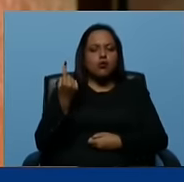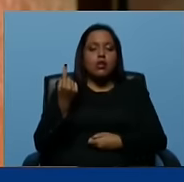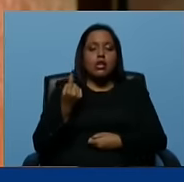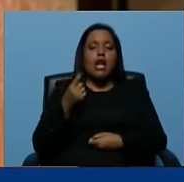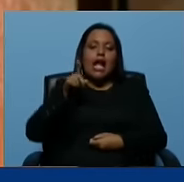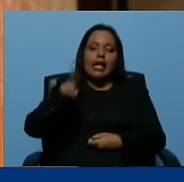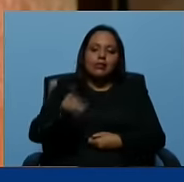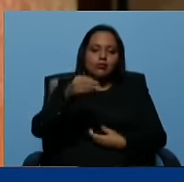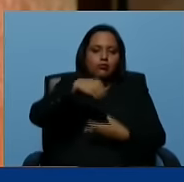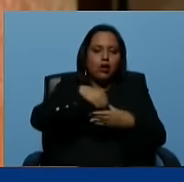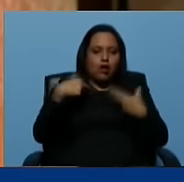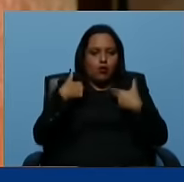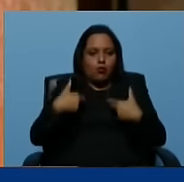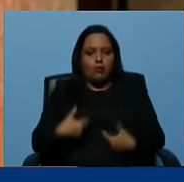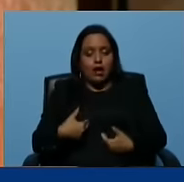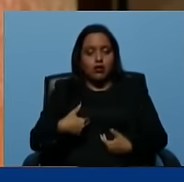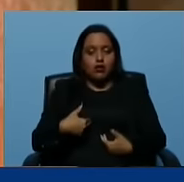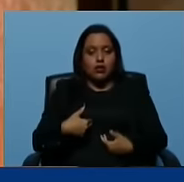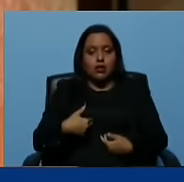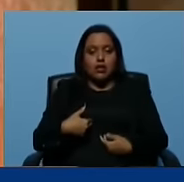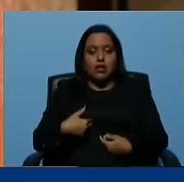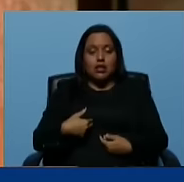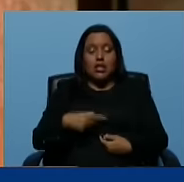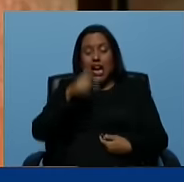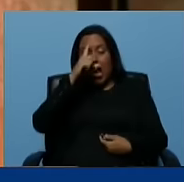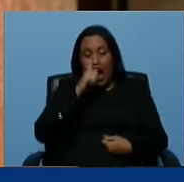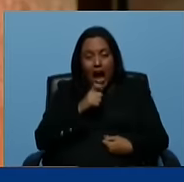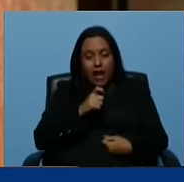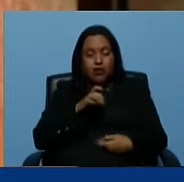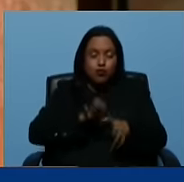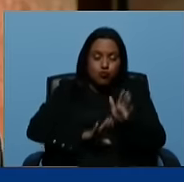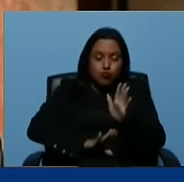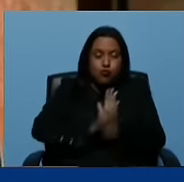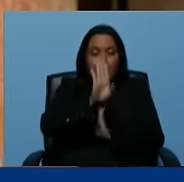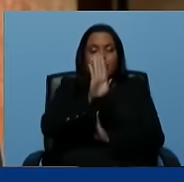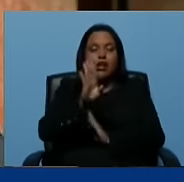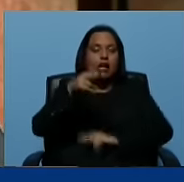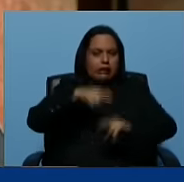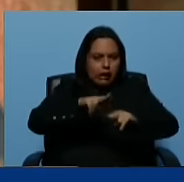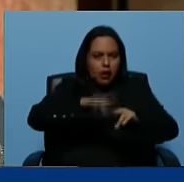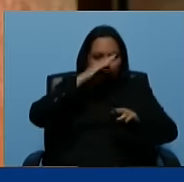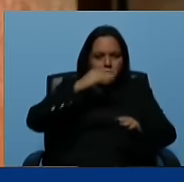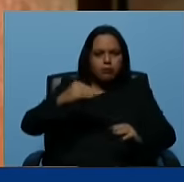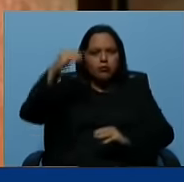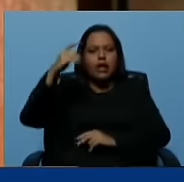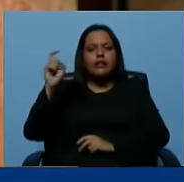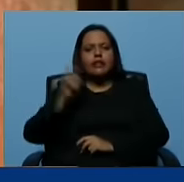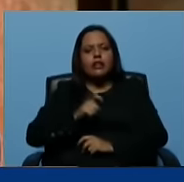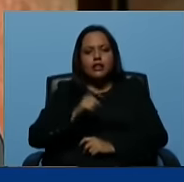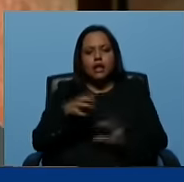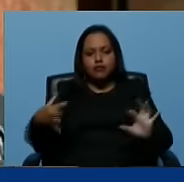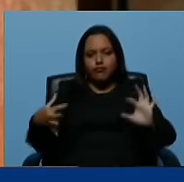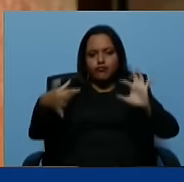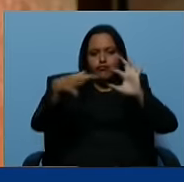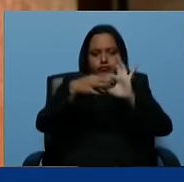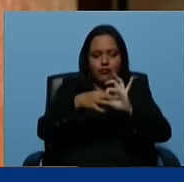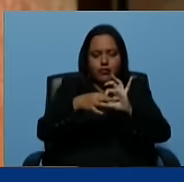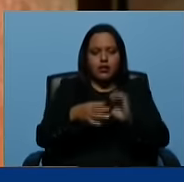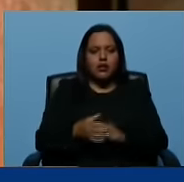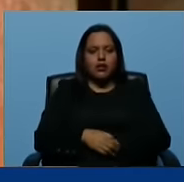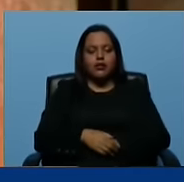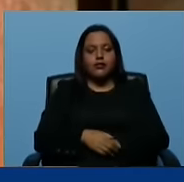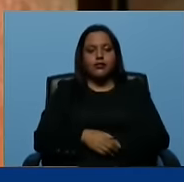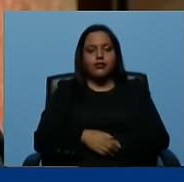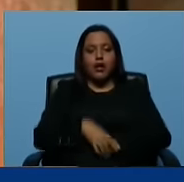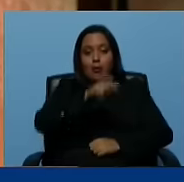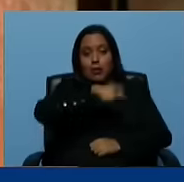del ser humano, que desde muy temprano en su desarrollo y en su evolución requirió de la asociación de miembros de